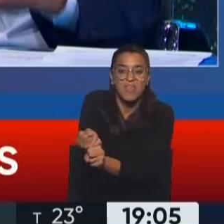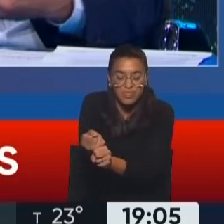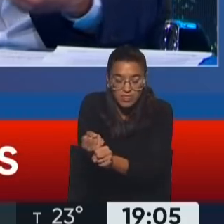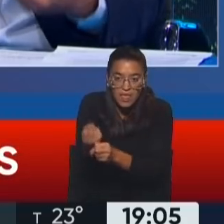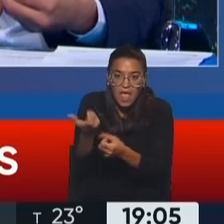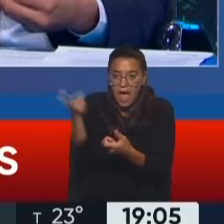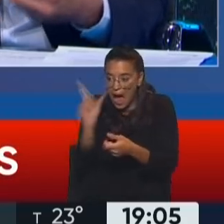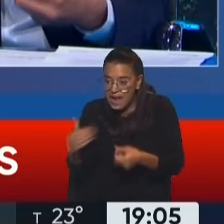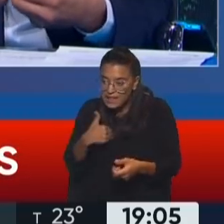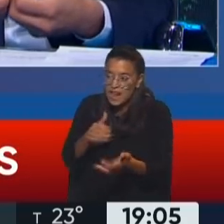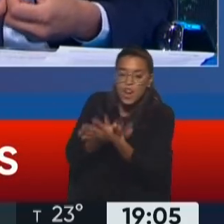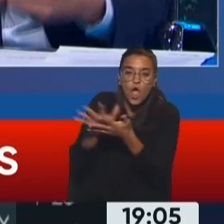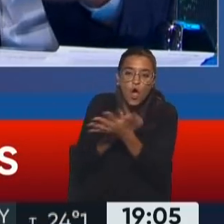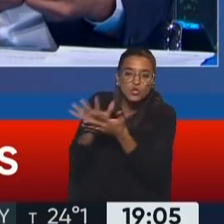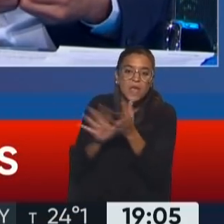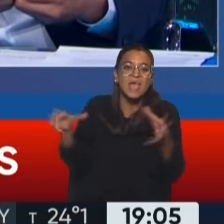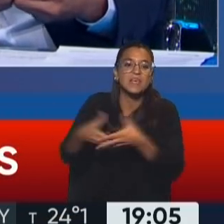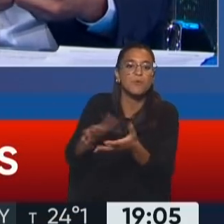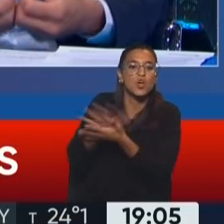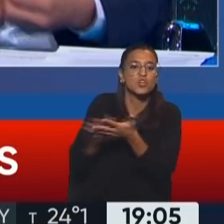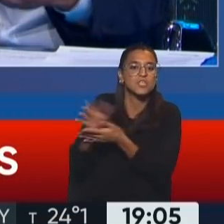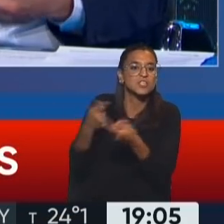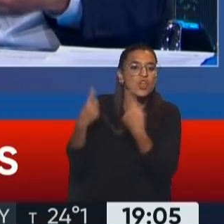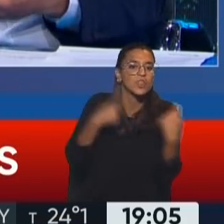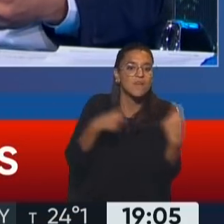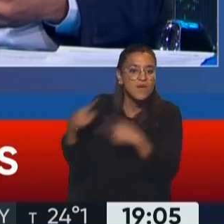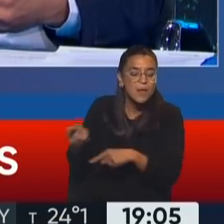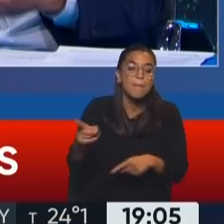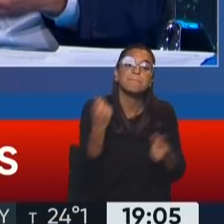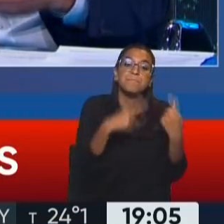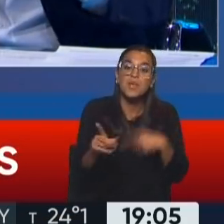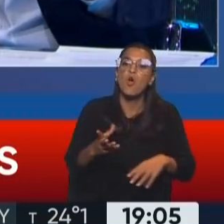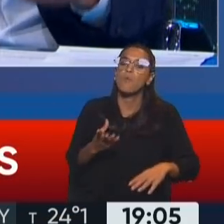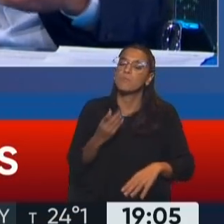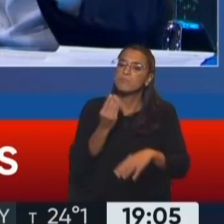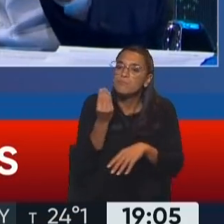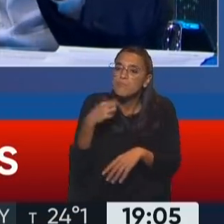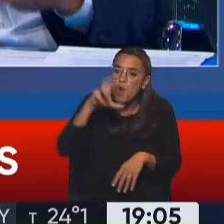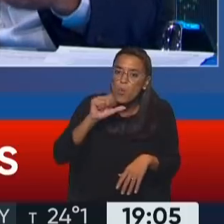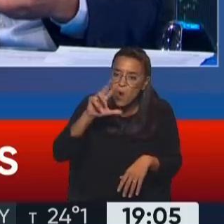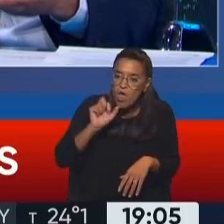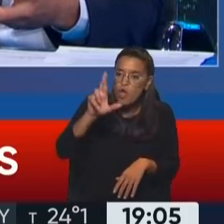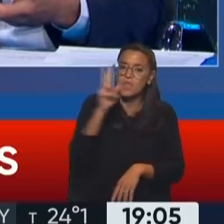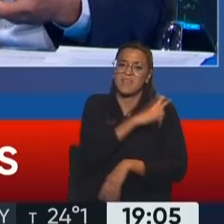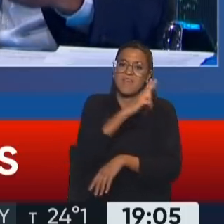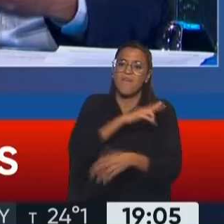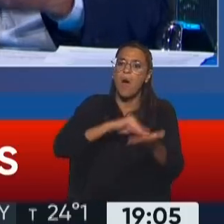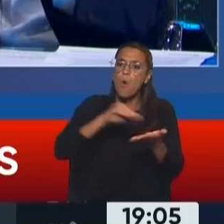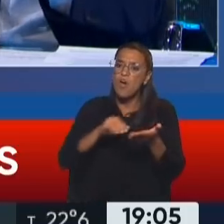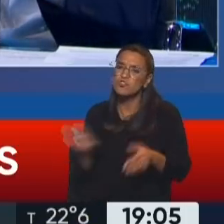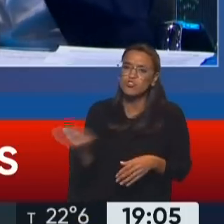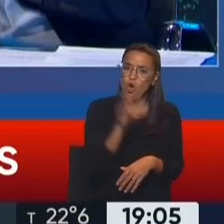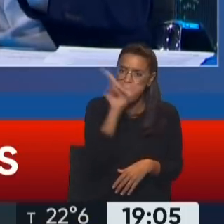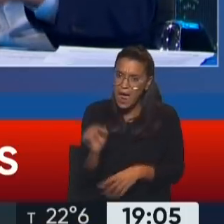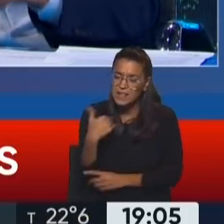nación argentina, no está negociando. Una cosa es un equipo de negociación. Sí. Pero el Procurador del Tesoro es el abogado de todos nosotros, es el jefe de los abogados del Estado argentino. Y